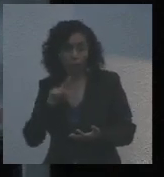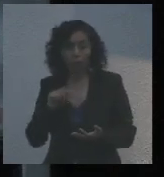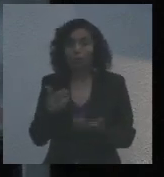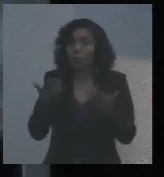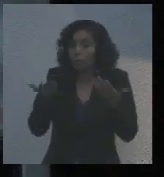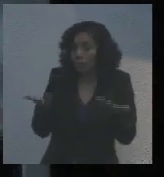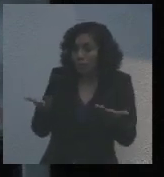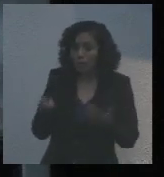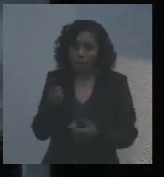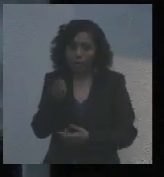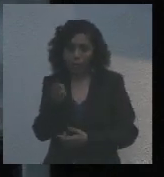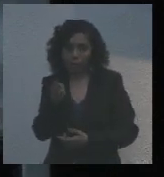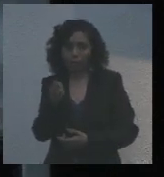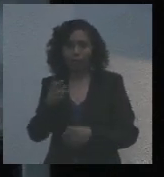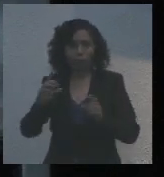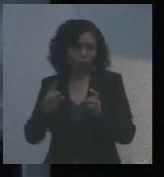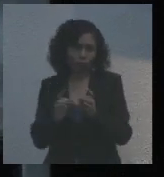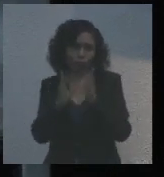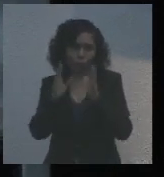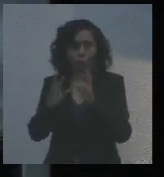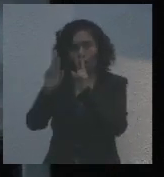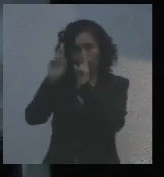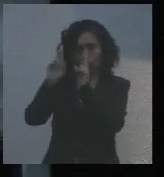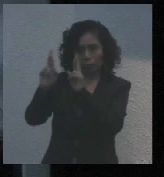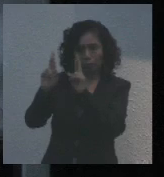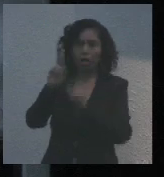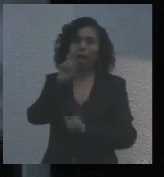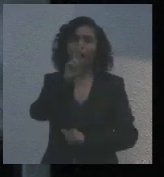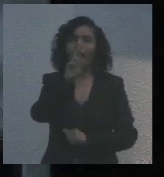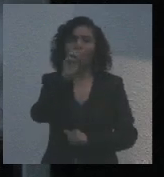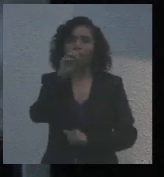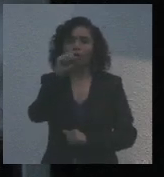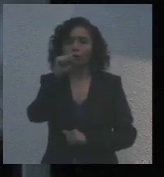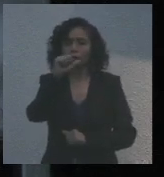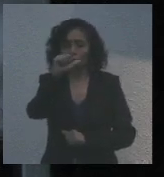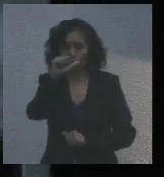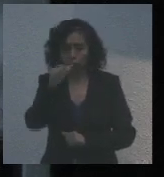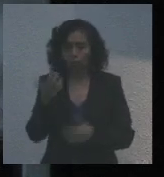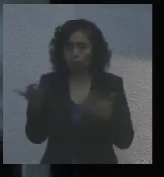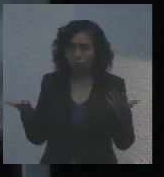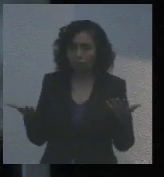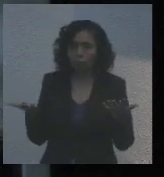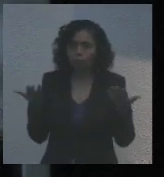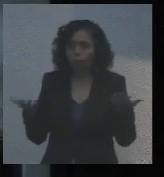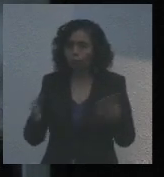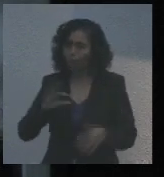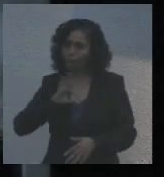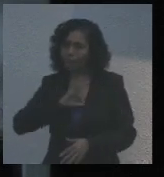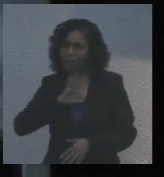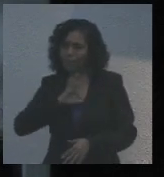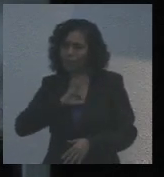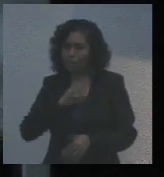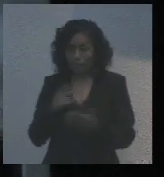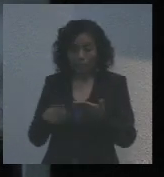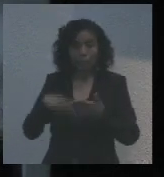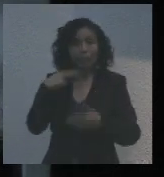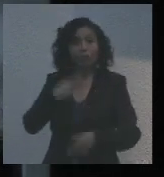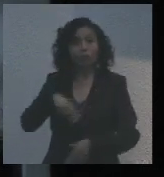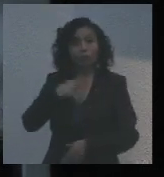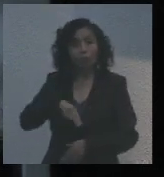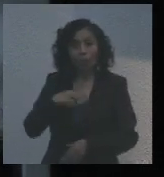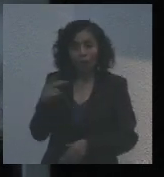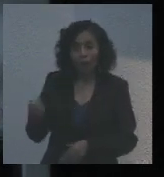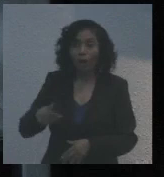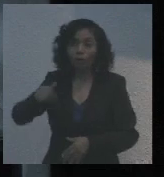caso y en esta ocasión honramos a Rosa María kimes shikun con una presea que lleva el nombre de